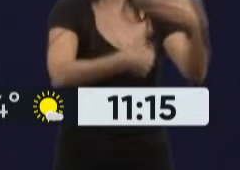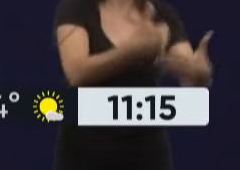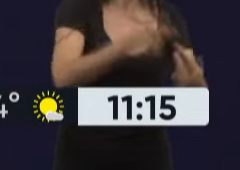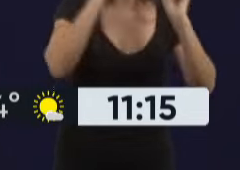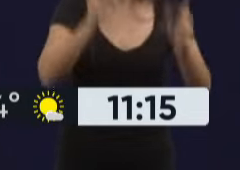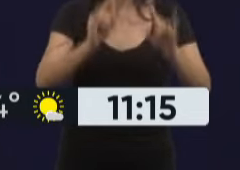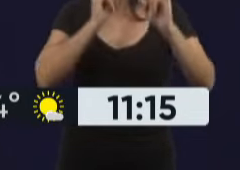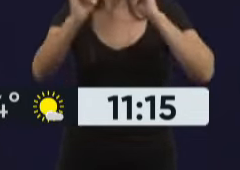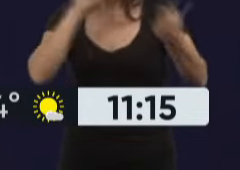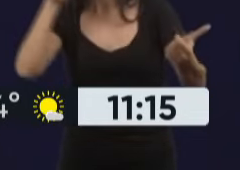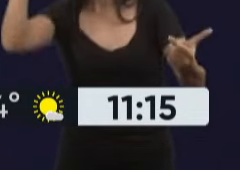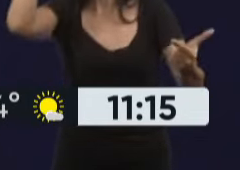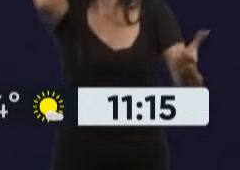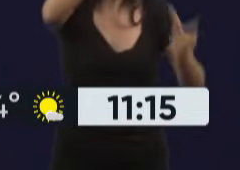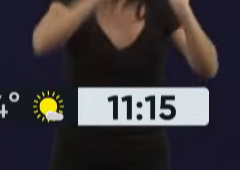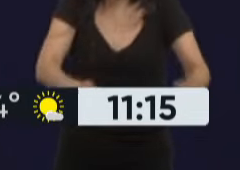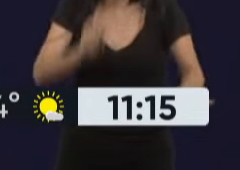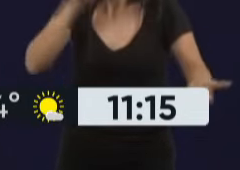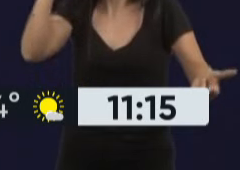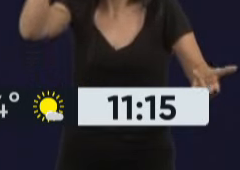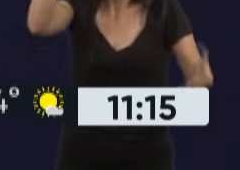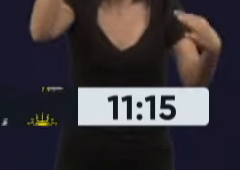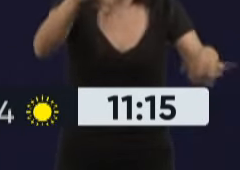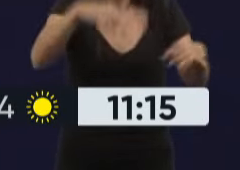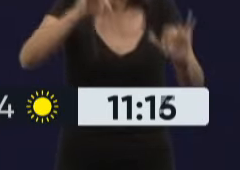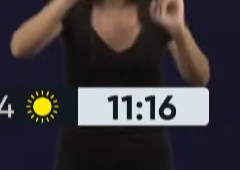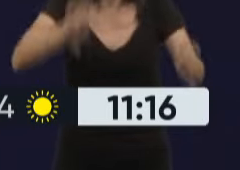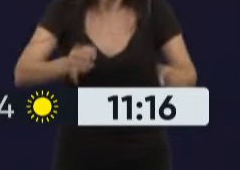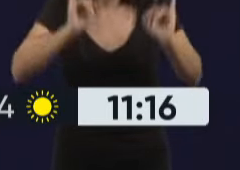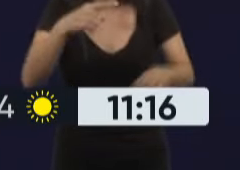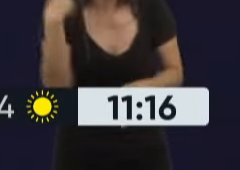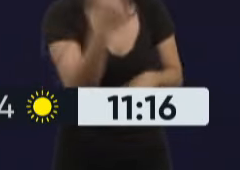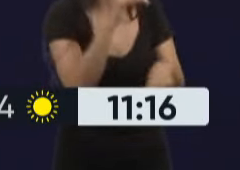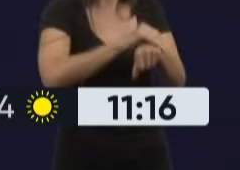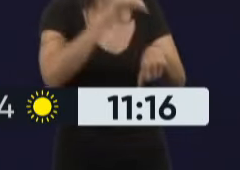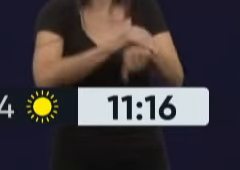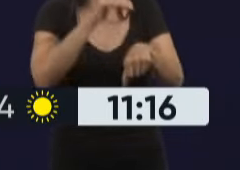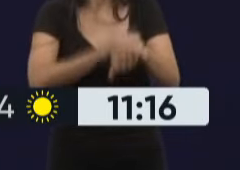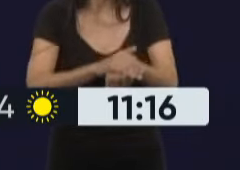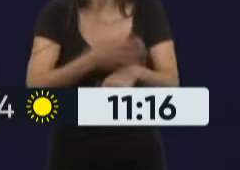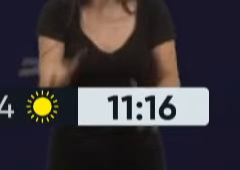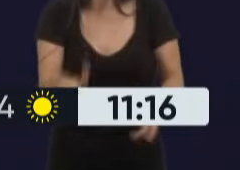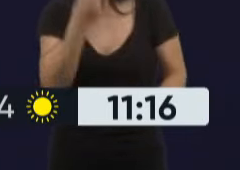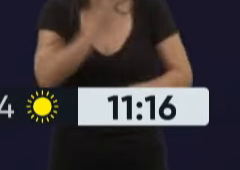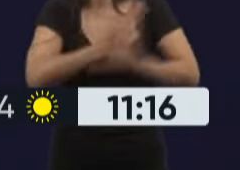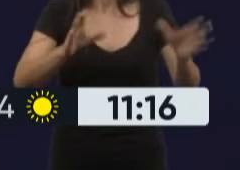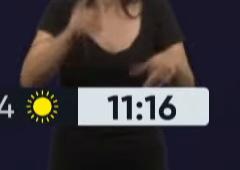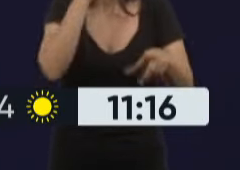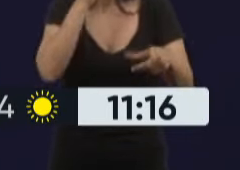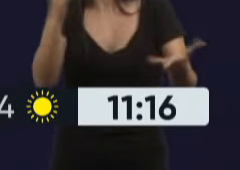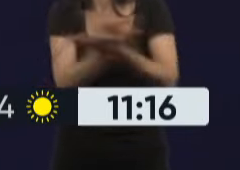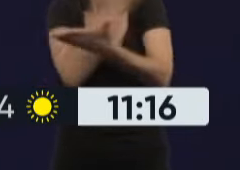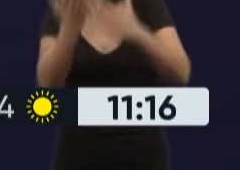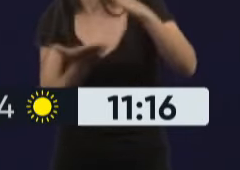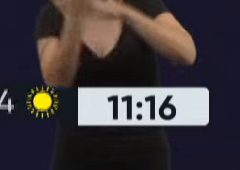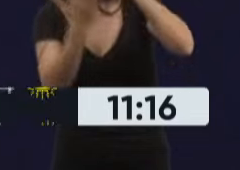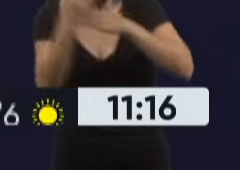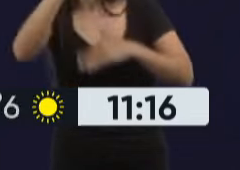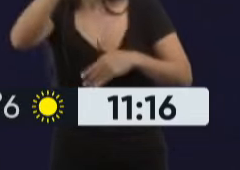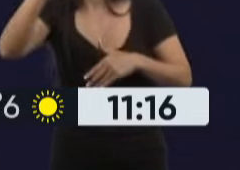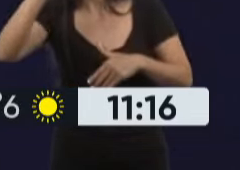hacer las provincias por sus propias por su propia salud financiera digamos esto de emitir chachos digamos no va a solucionar